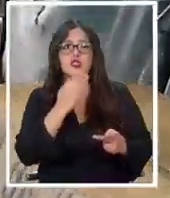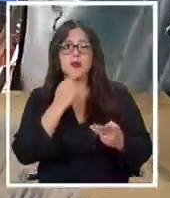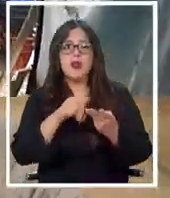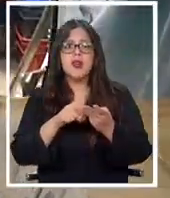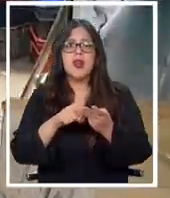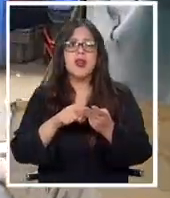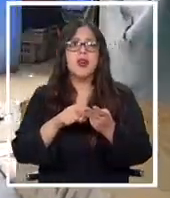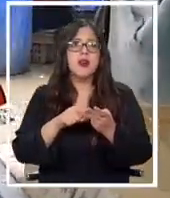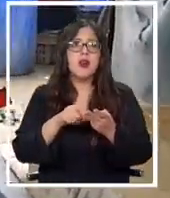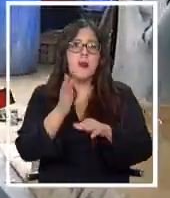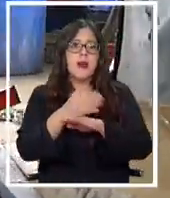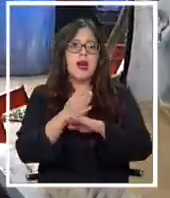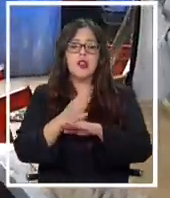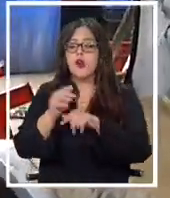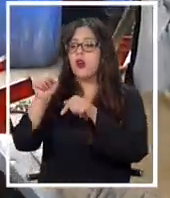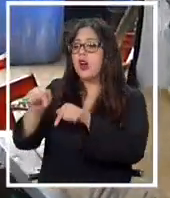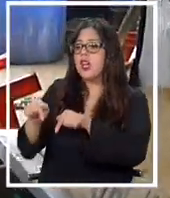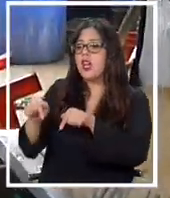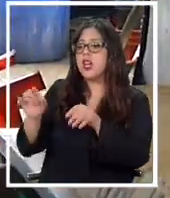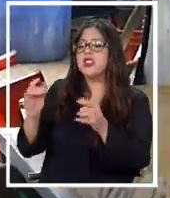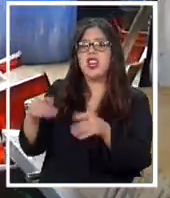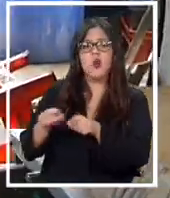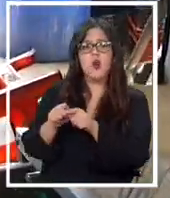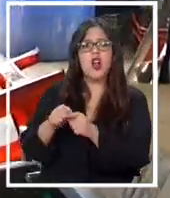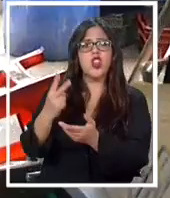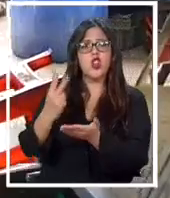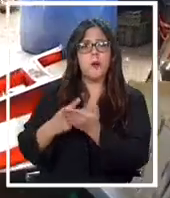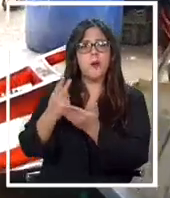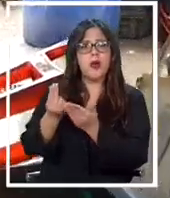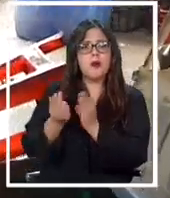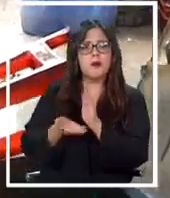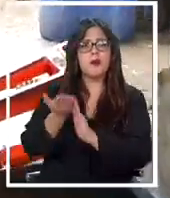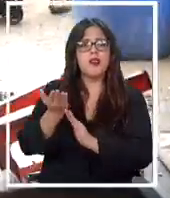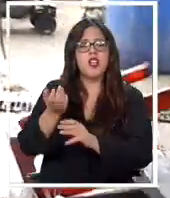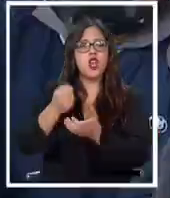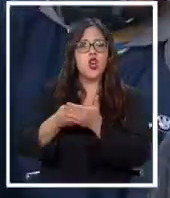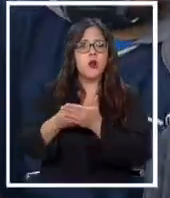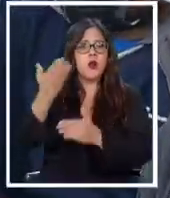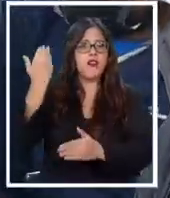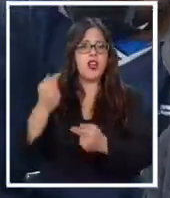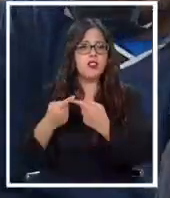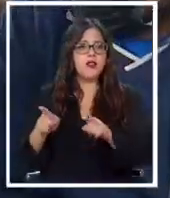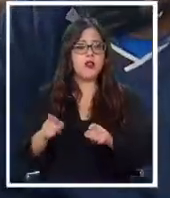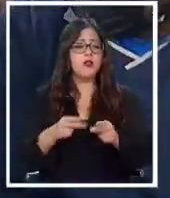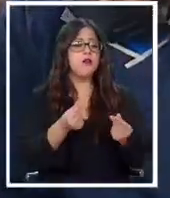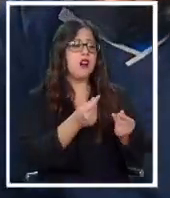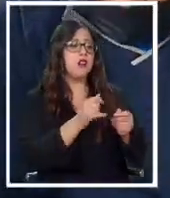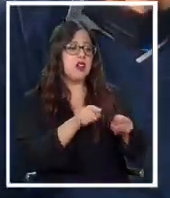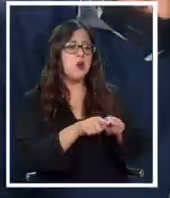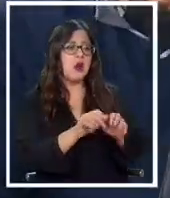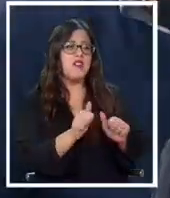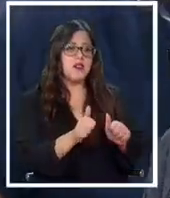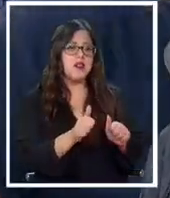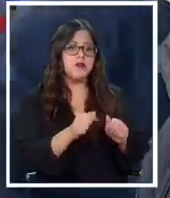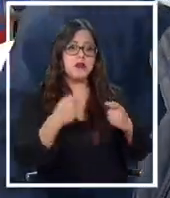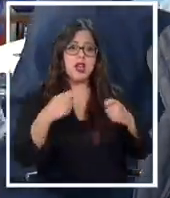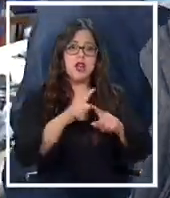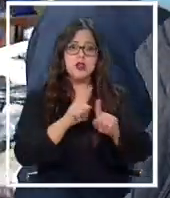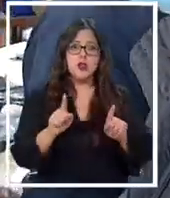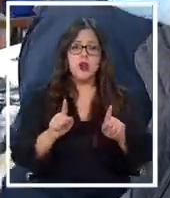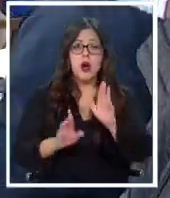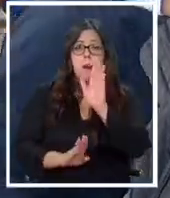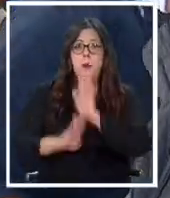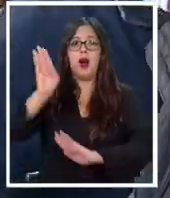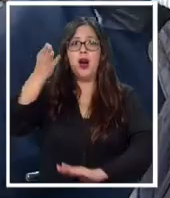estaba 10.000 y, o sea, me salió 2.000 pesos más de lo que había, de lo que compraba antes. Los precios están buenos, no están caros. No se dispararon